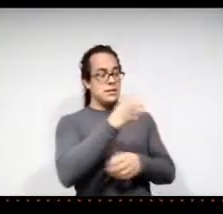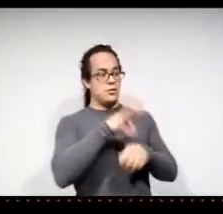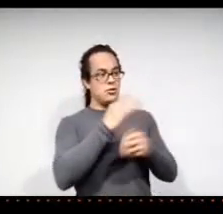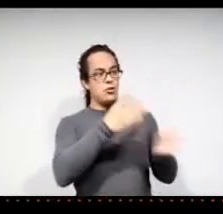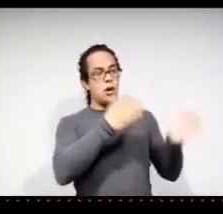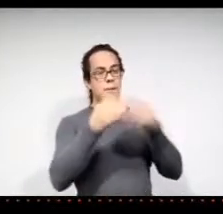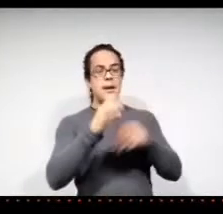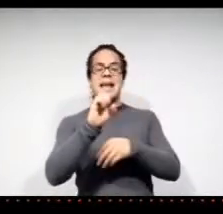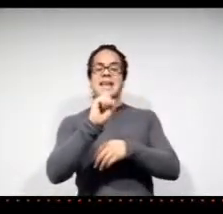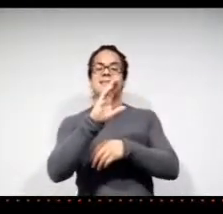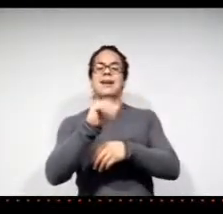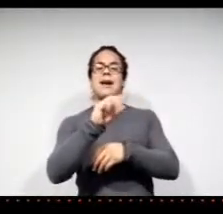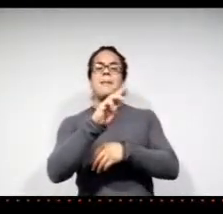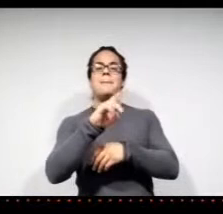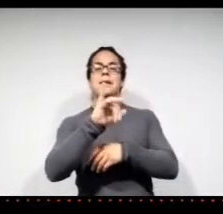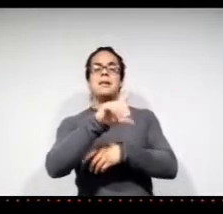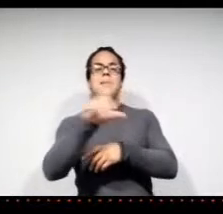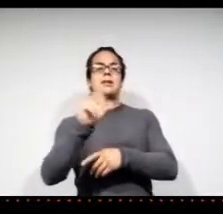Escamilla, adelante.